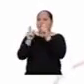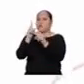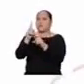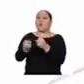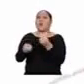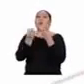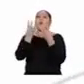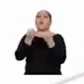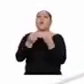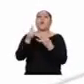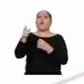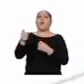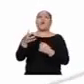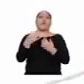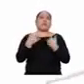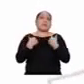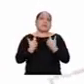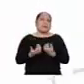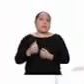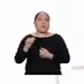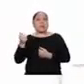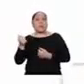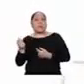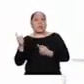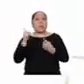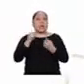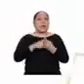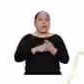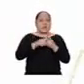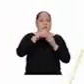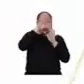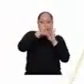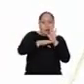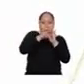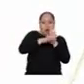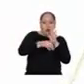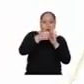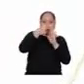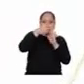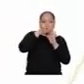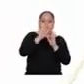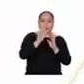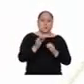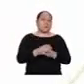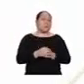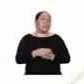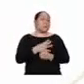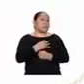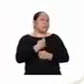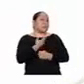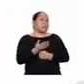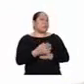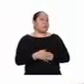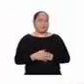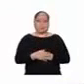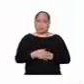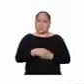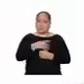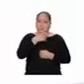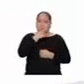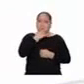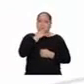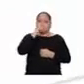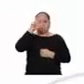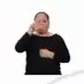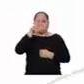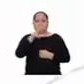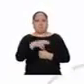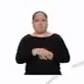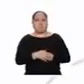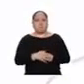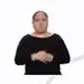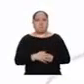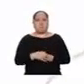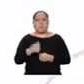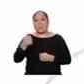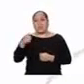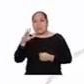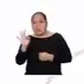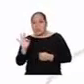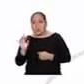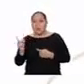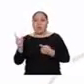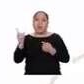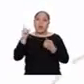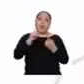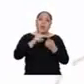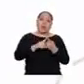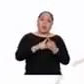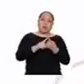¿cuántas de ellas tenían de 10 a menos de 19 años? 3, ¿Y de 19 a